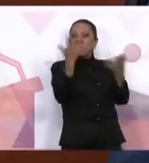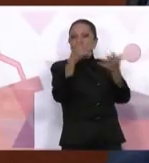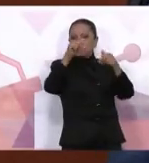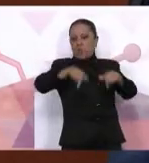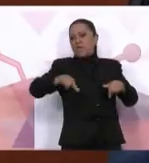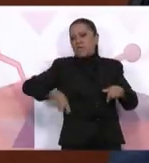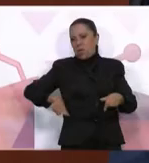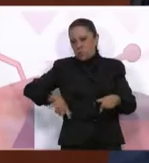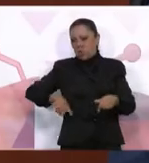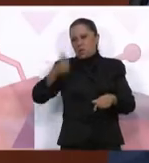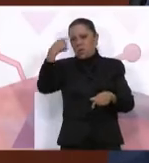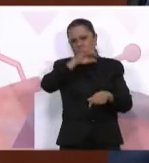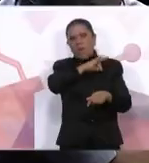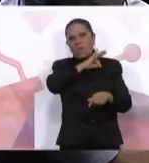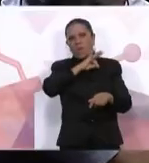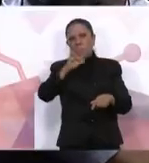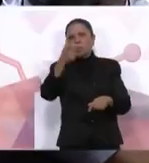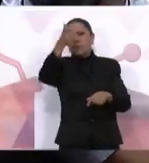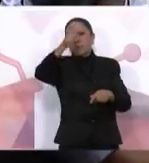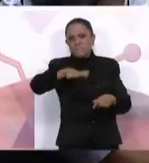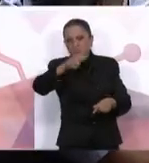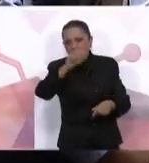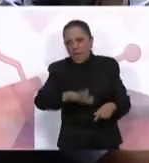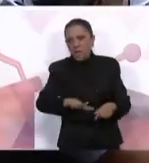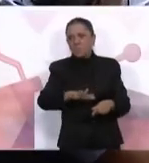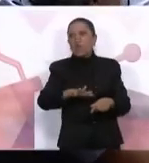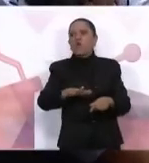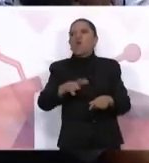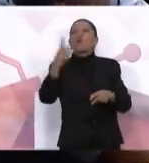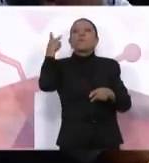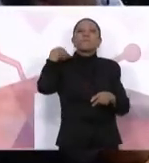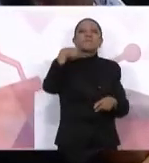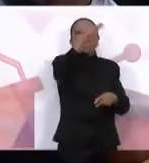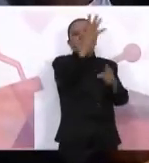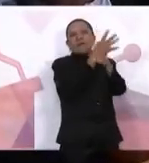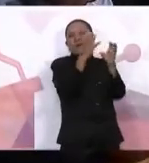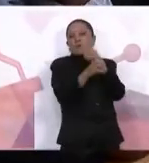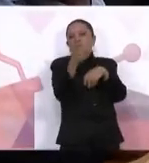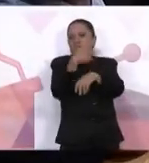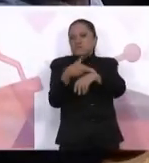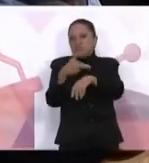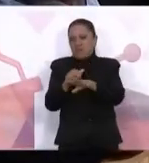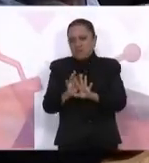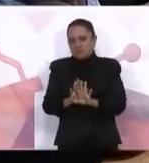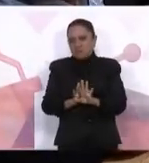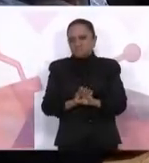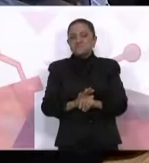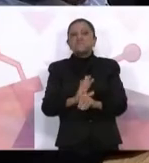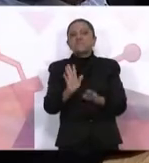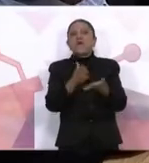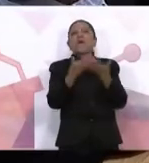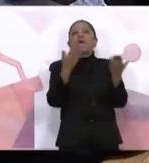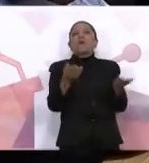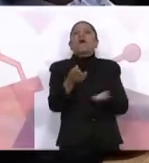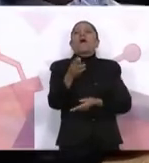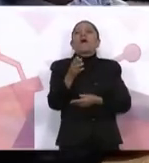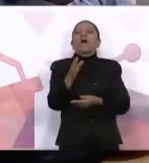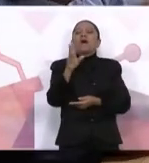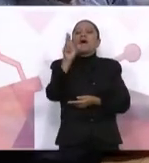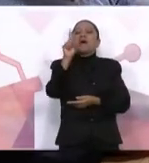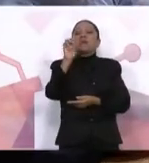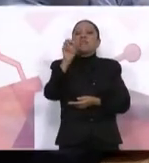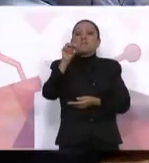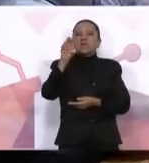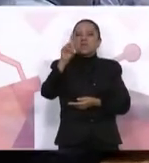que puedan abaratar los costos alguno de los candidatos restantes fidel demédicis el candidato independiente tiene usted un minuto y quedan diez restantes